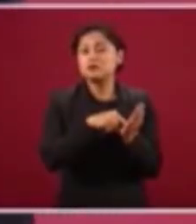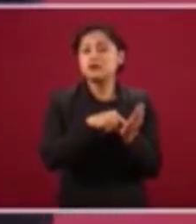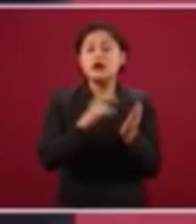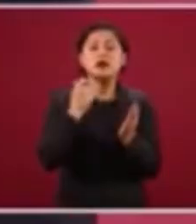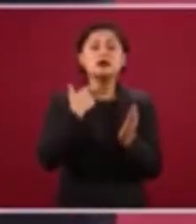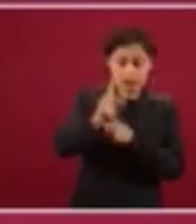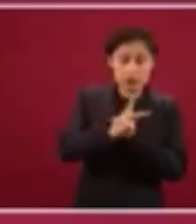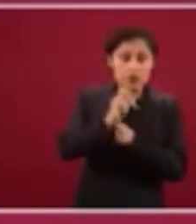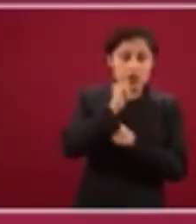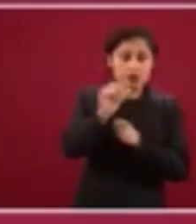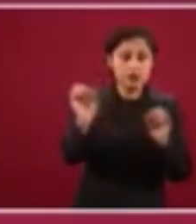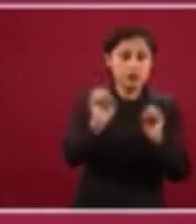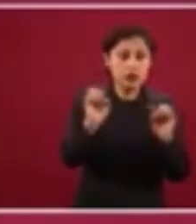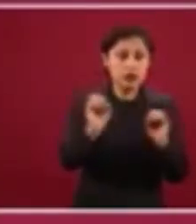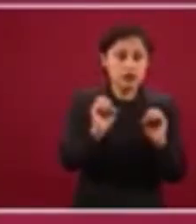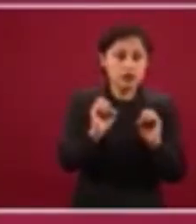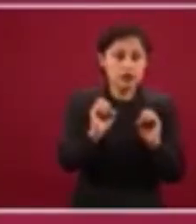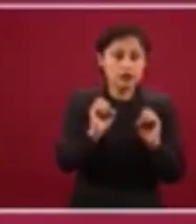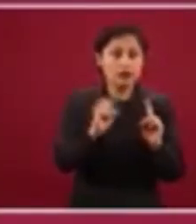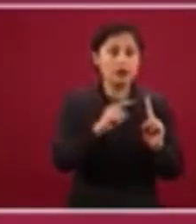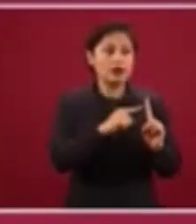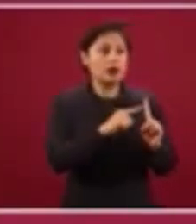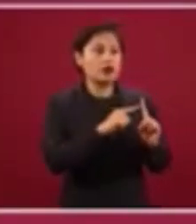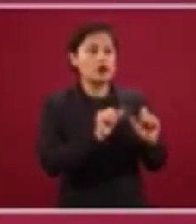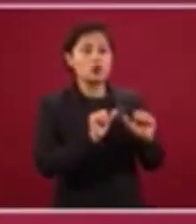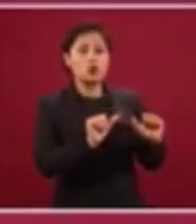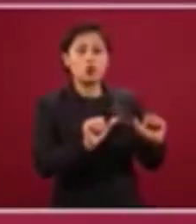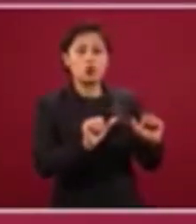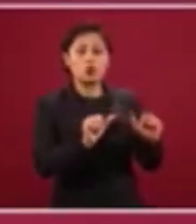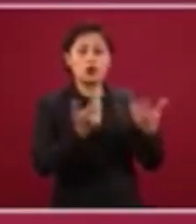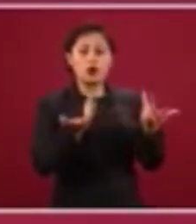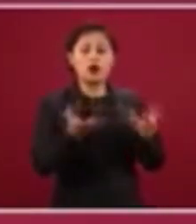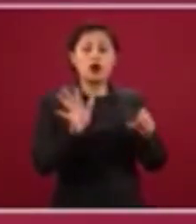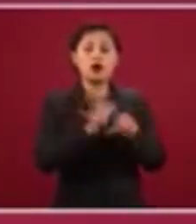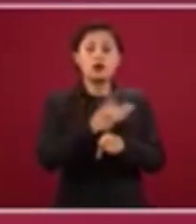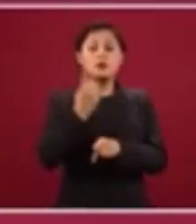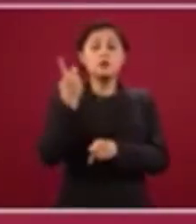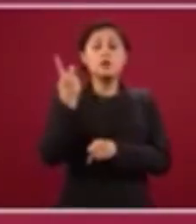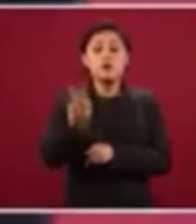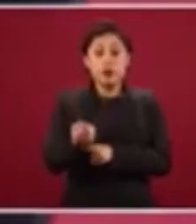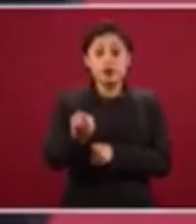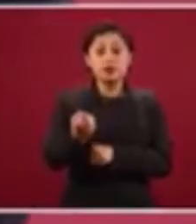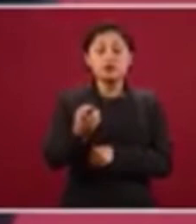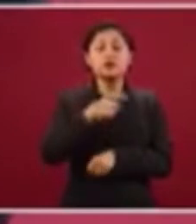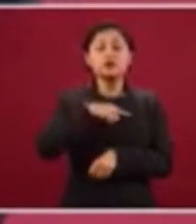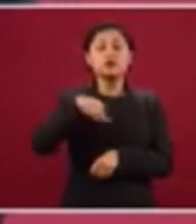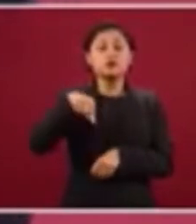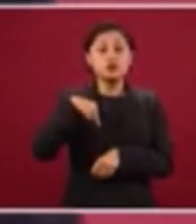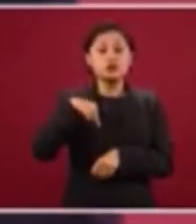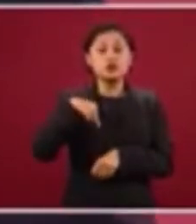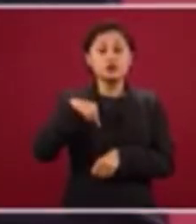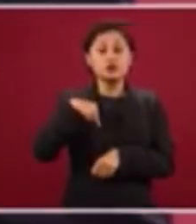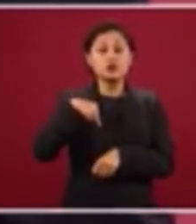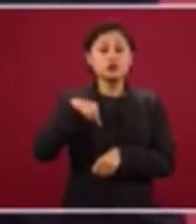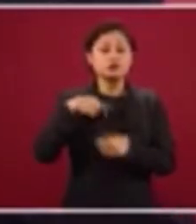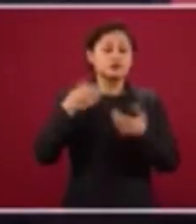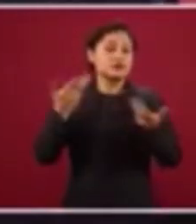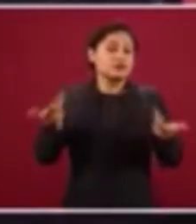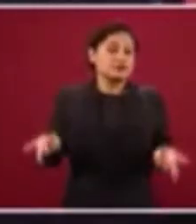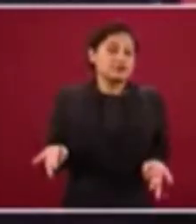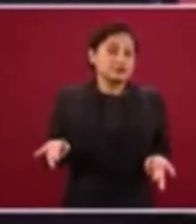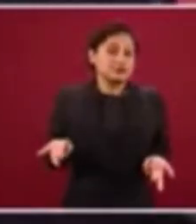constitucional. Por eso, nosotros lo que estamos haciendo, yo envié una iniciativa